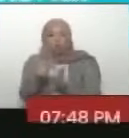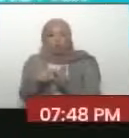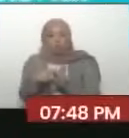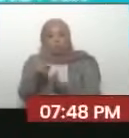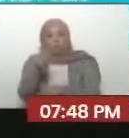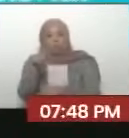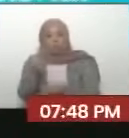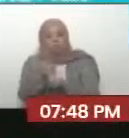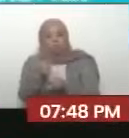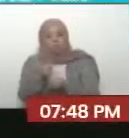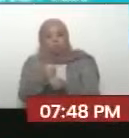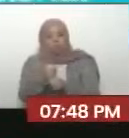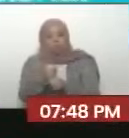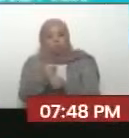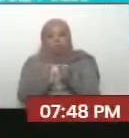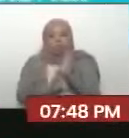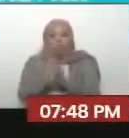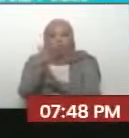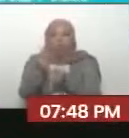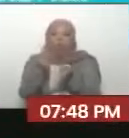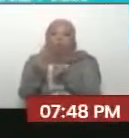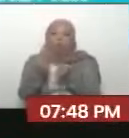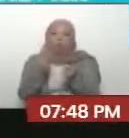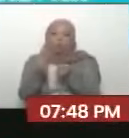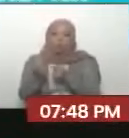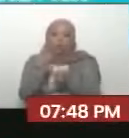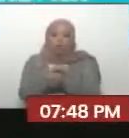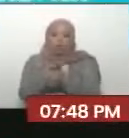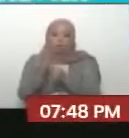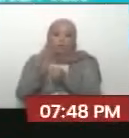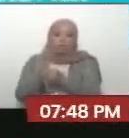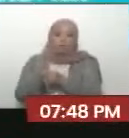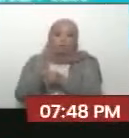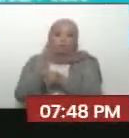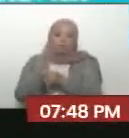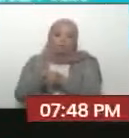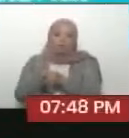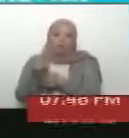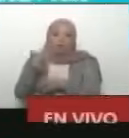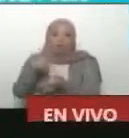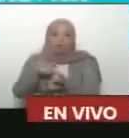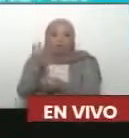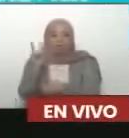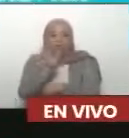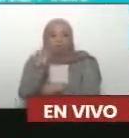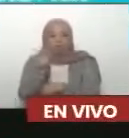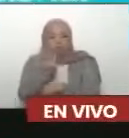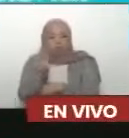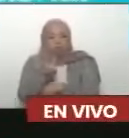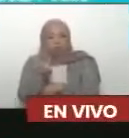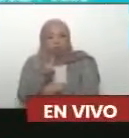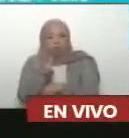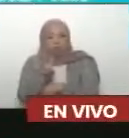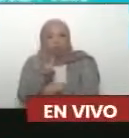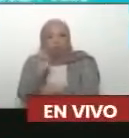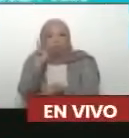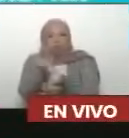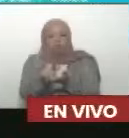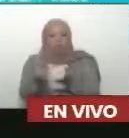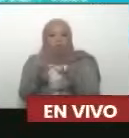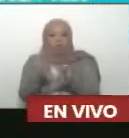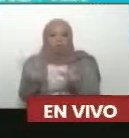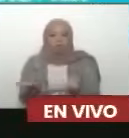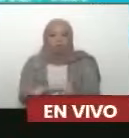2021, tuvimos un altísimo control de la pandemia. Se nos persiguió en el país, se nos persiguió en el